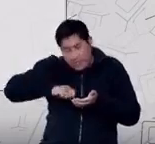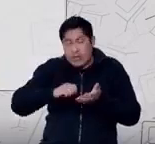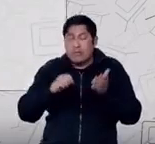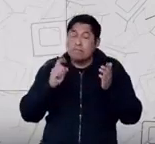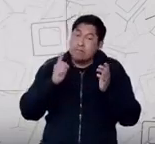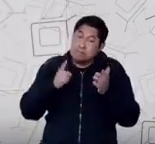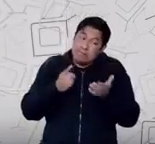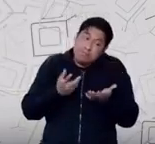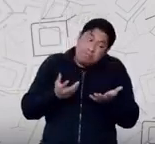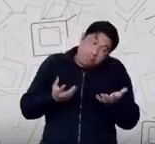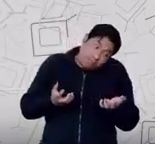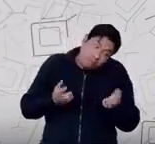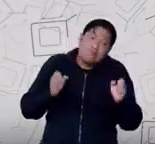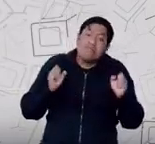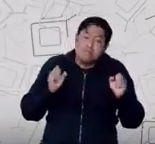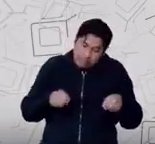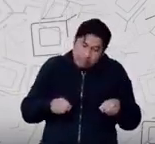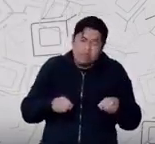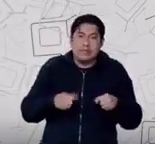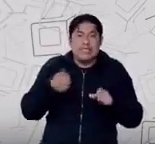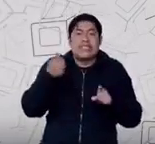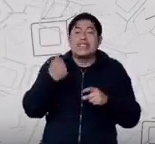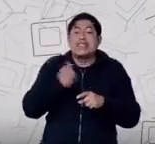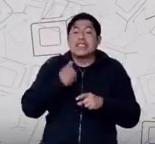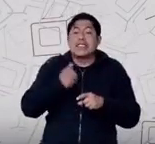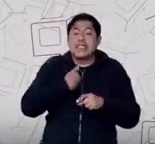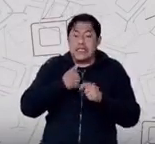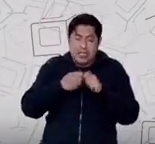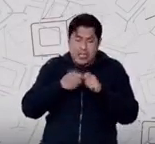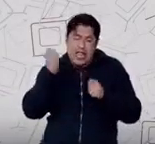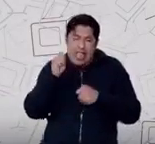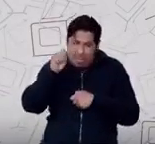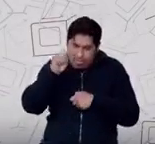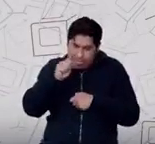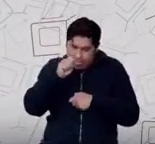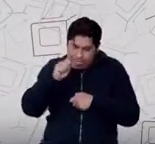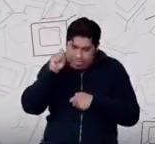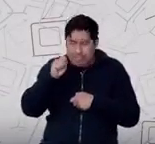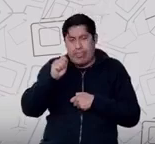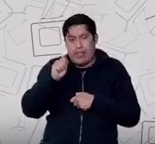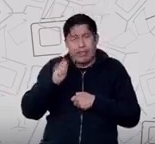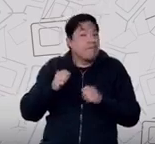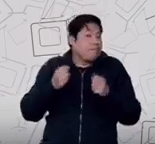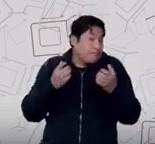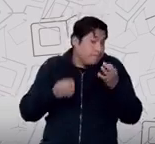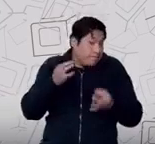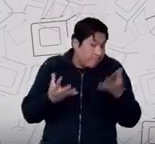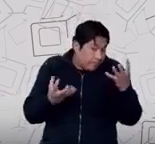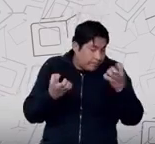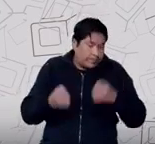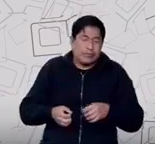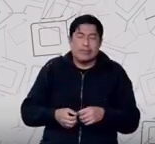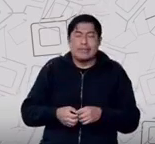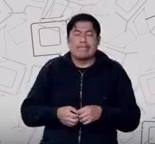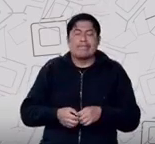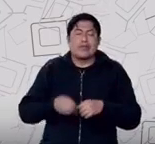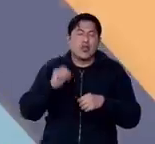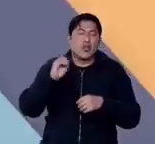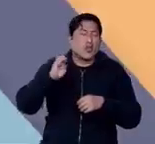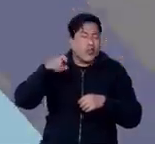dañada. Si usted prefiere, puede llevar su propio marcador o lapicero para emitir su